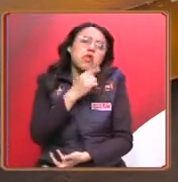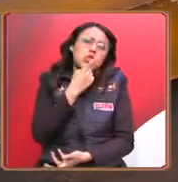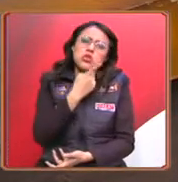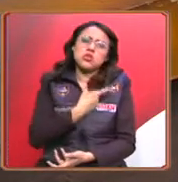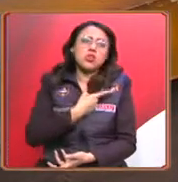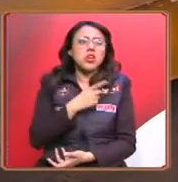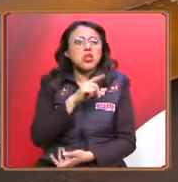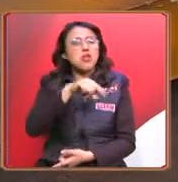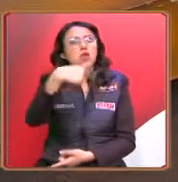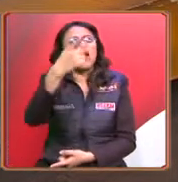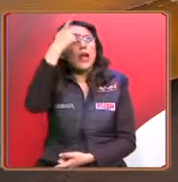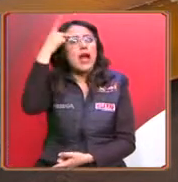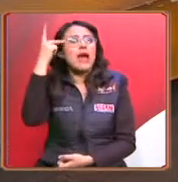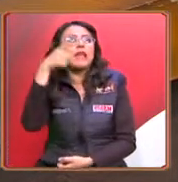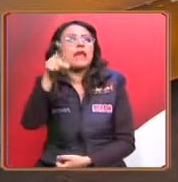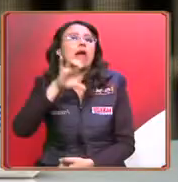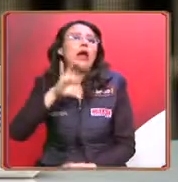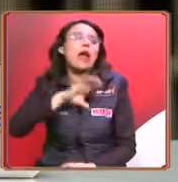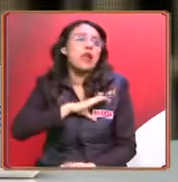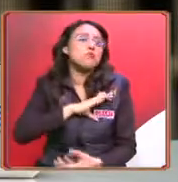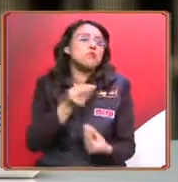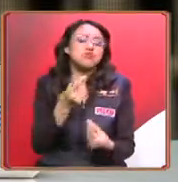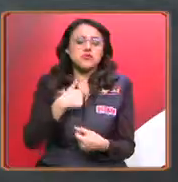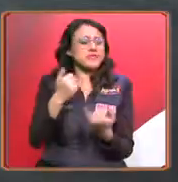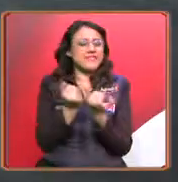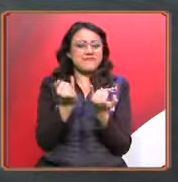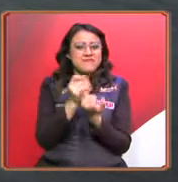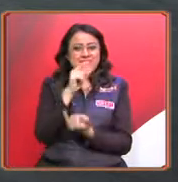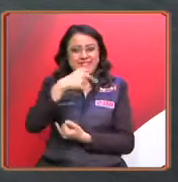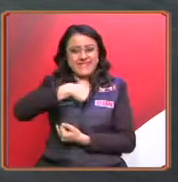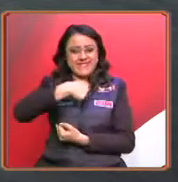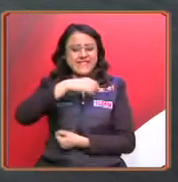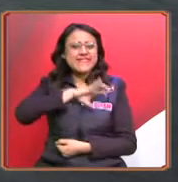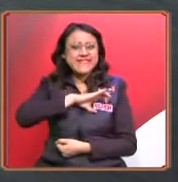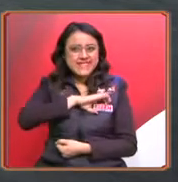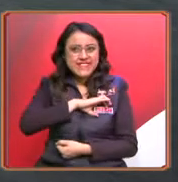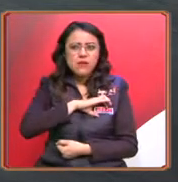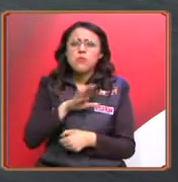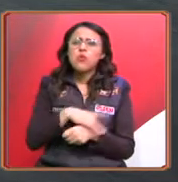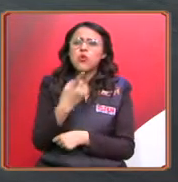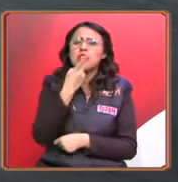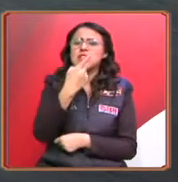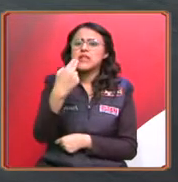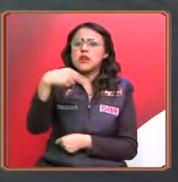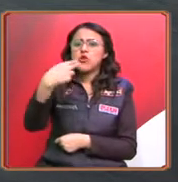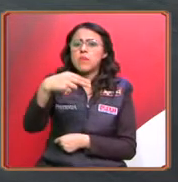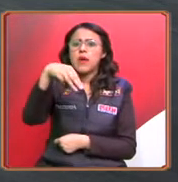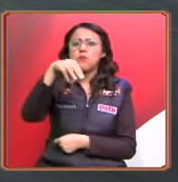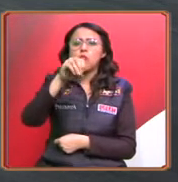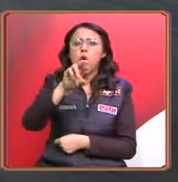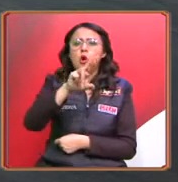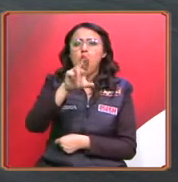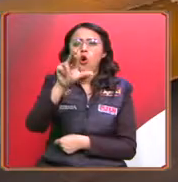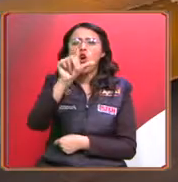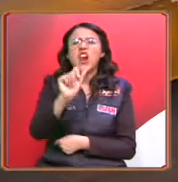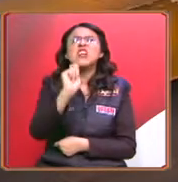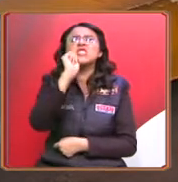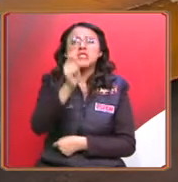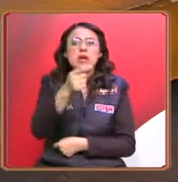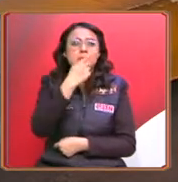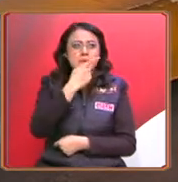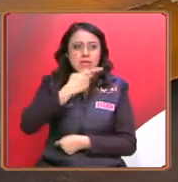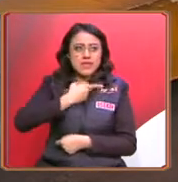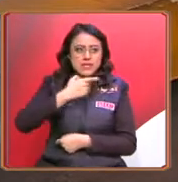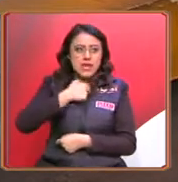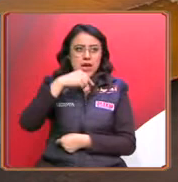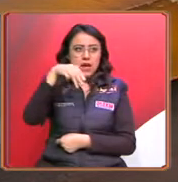que es la morra, no. Soy yo, mi gente. La morra. Soy yo. ¿Por qué dice la morra? Es que cuando llegó Carla me decía